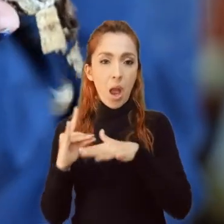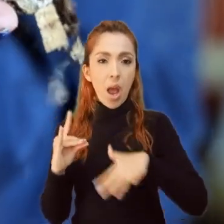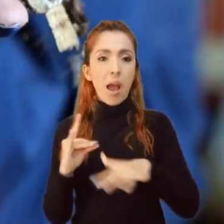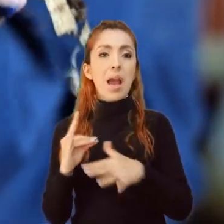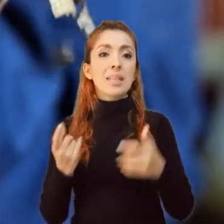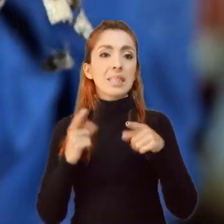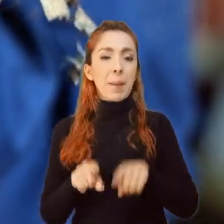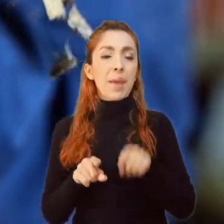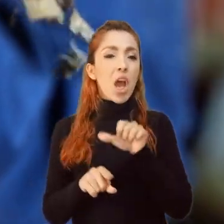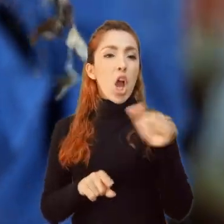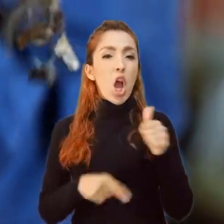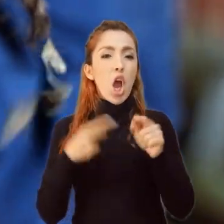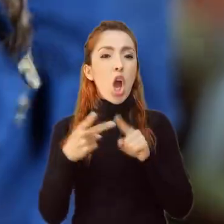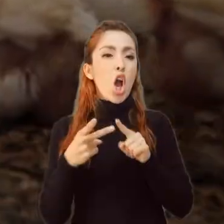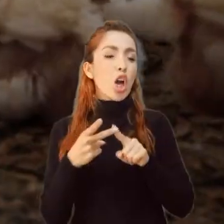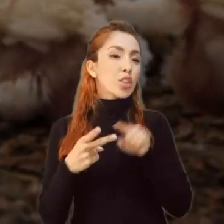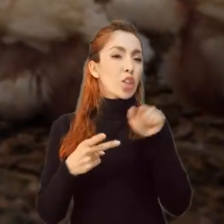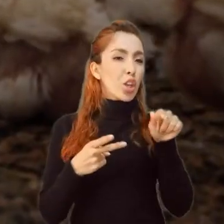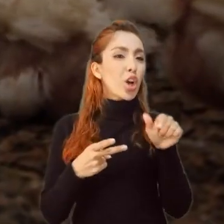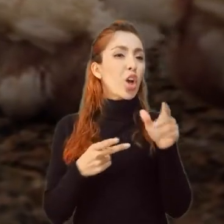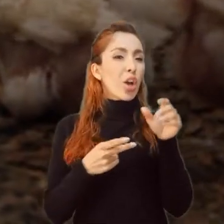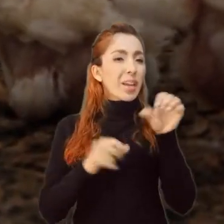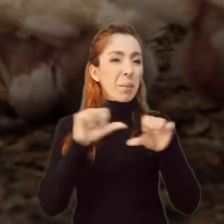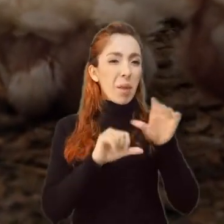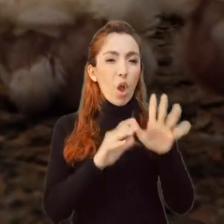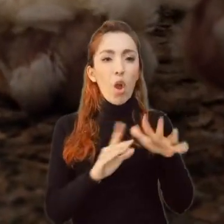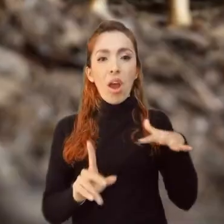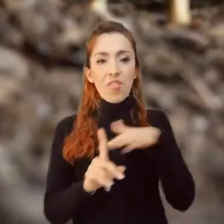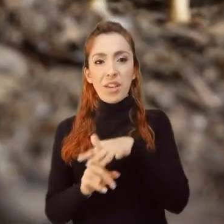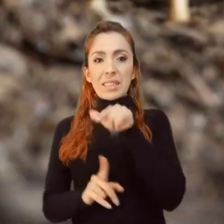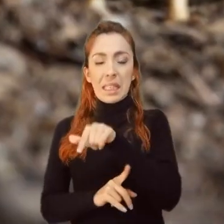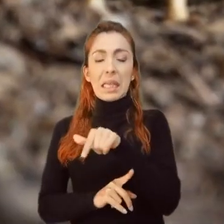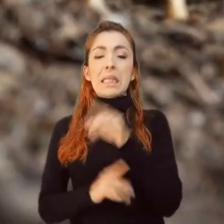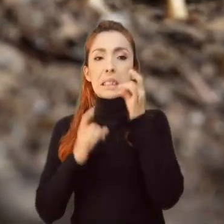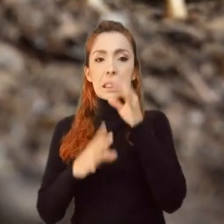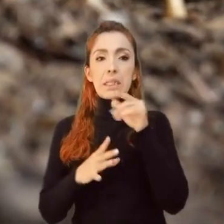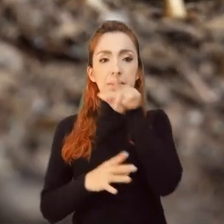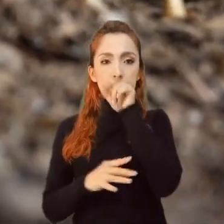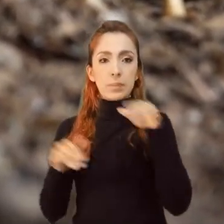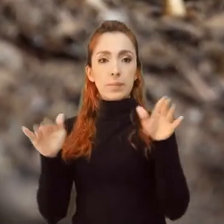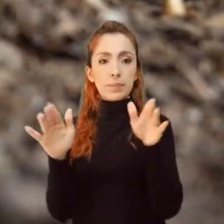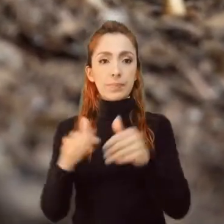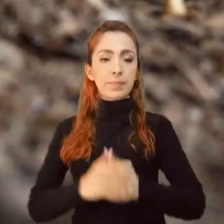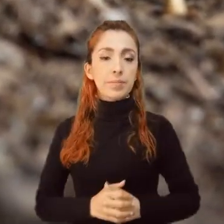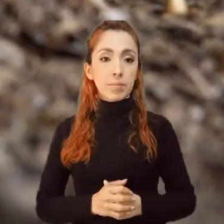y evitar esa cantidad de amoníaco que también puede ser perjudicial para las aves.